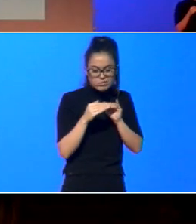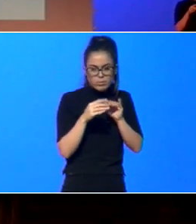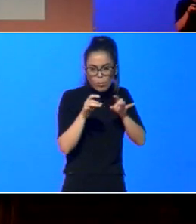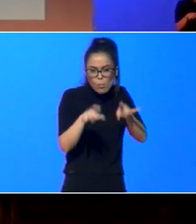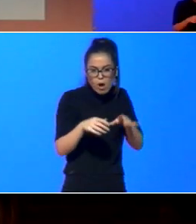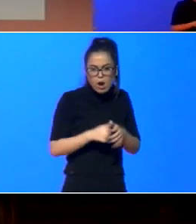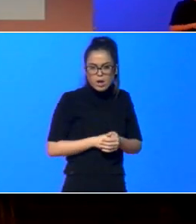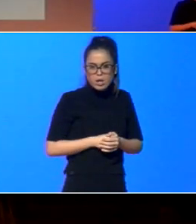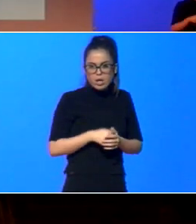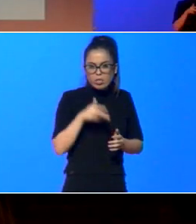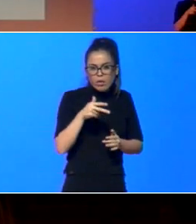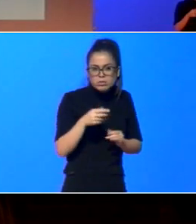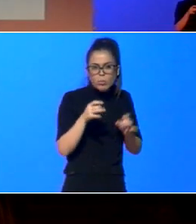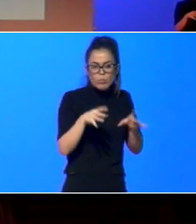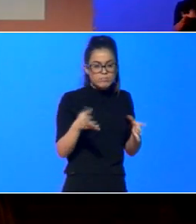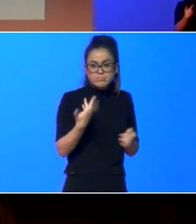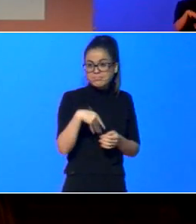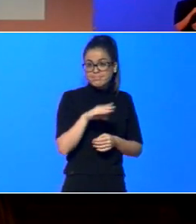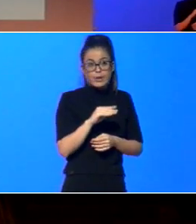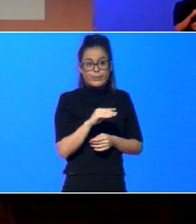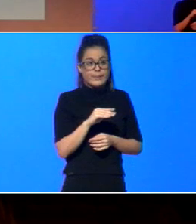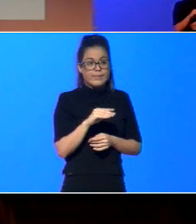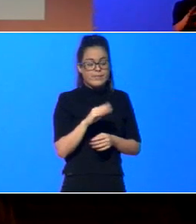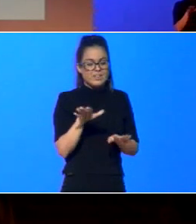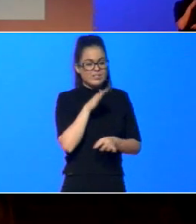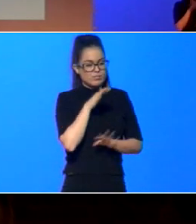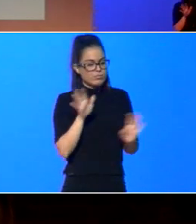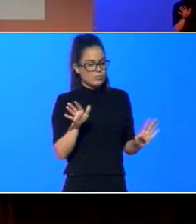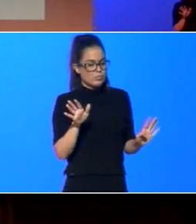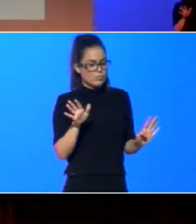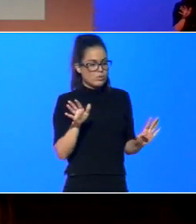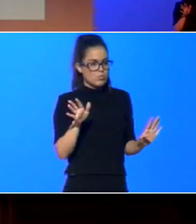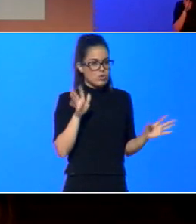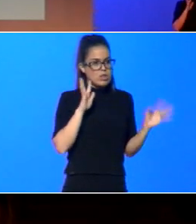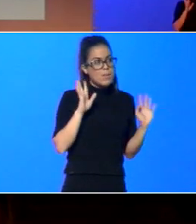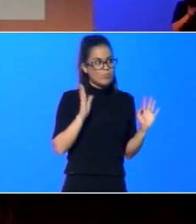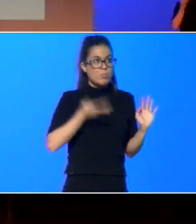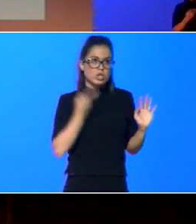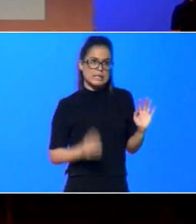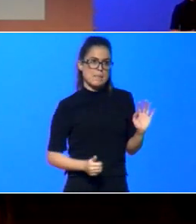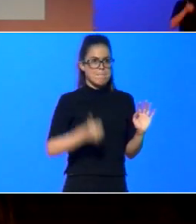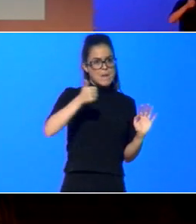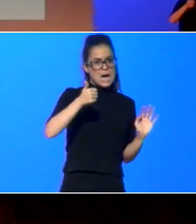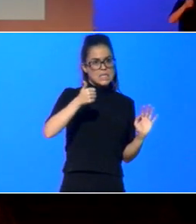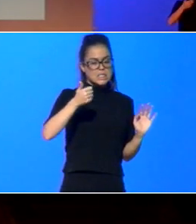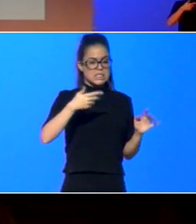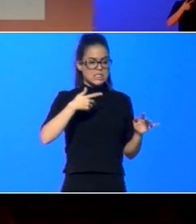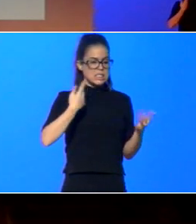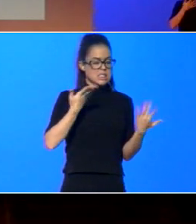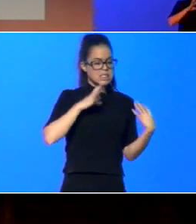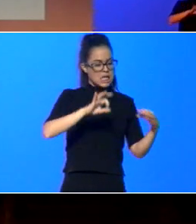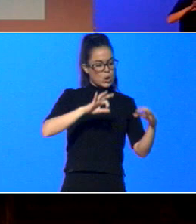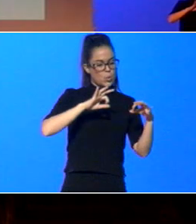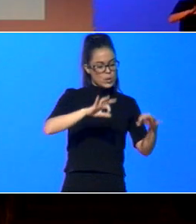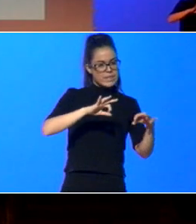no se entiende por encima de todo eso está en la seguridad en el tráfico está en el tráfico jurídico quiero decir en